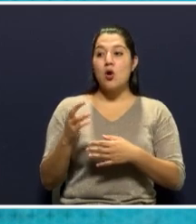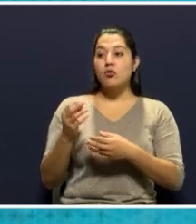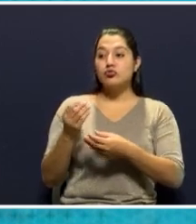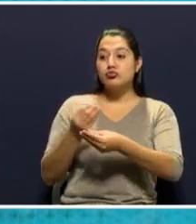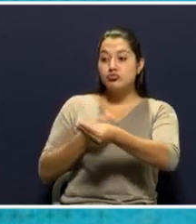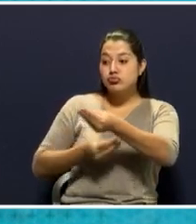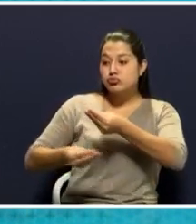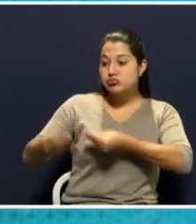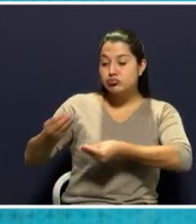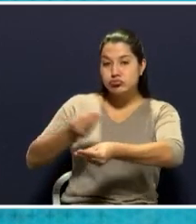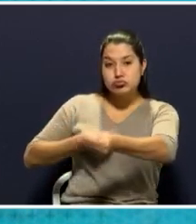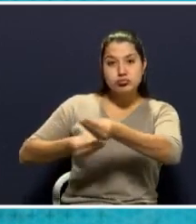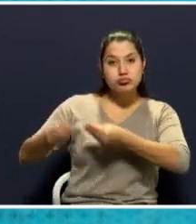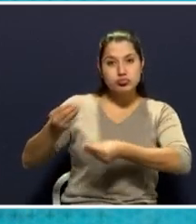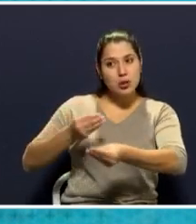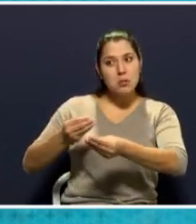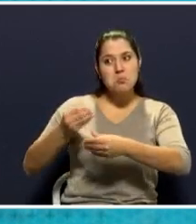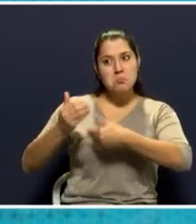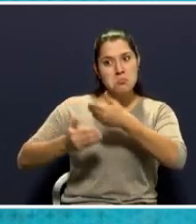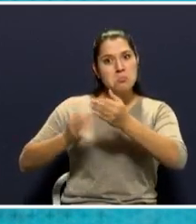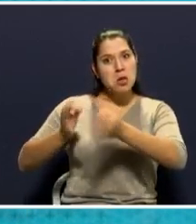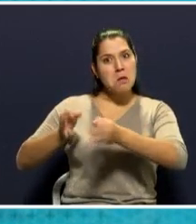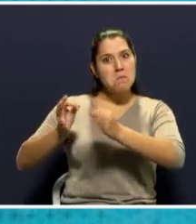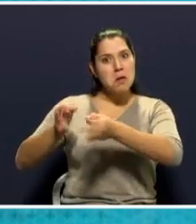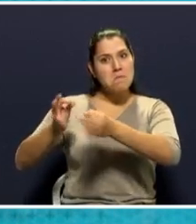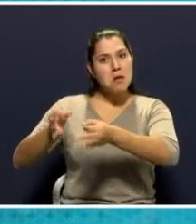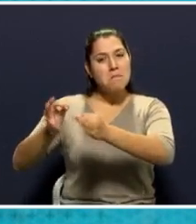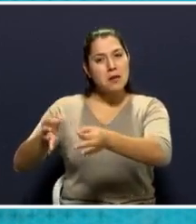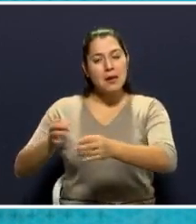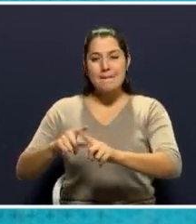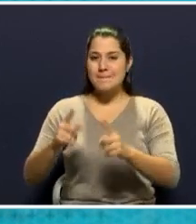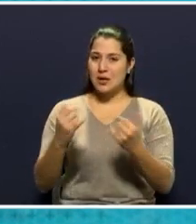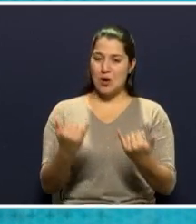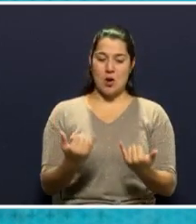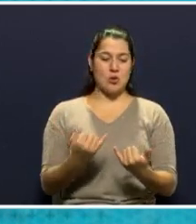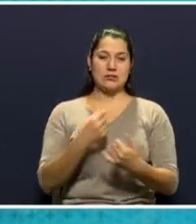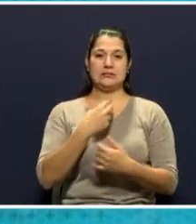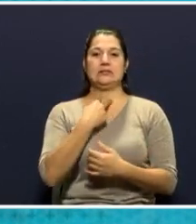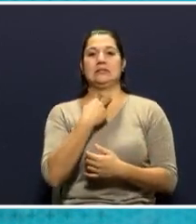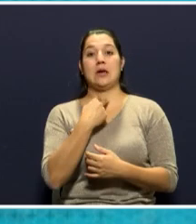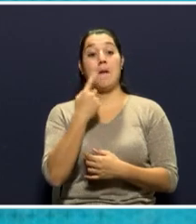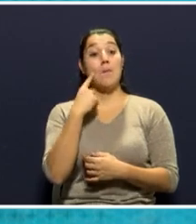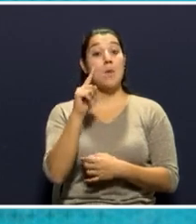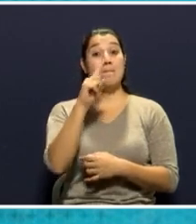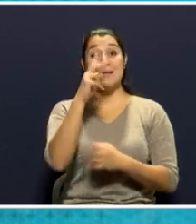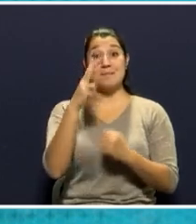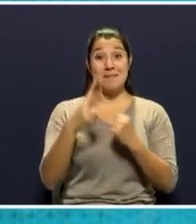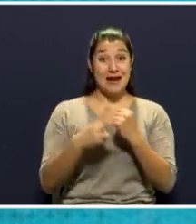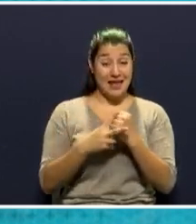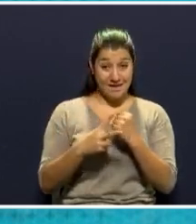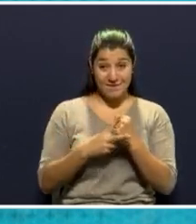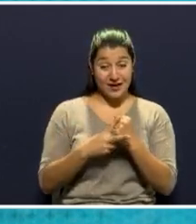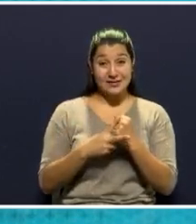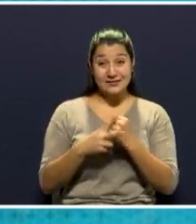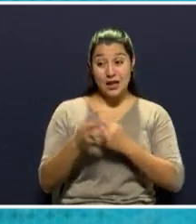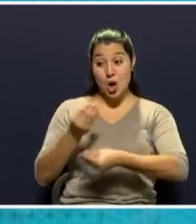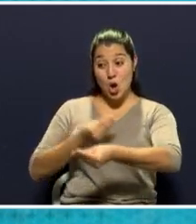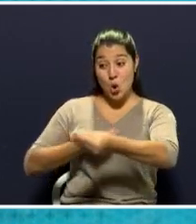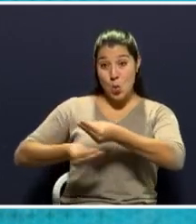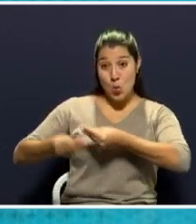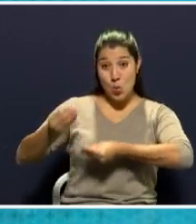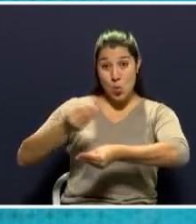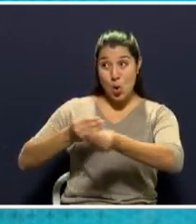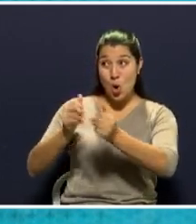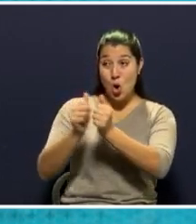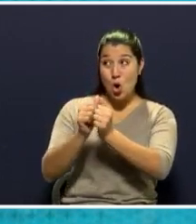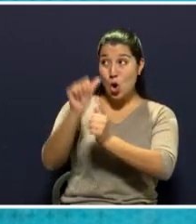extranjera directa que no alcanzarían para compensar el déficit de cuenta corriente. Es decir, por primera vez en muchas décadas, los flujos de inversión extranjera directa que